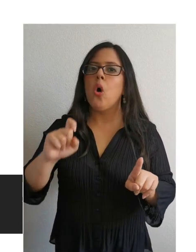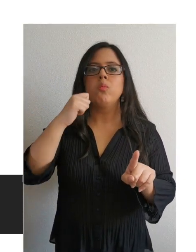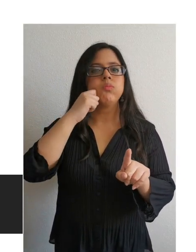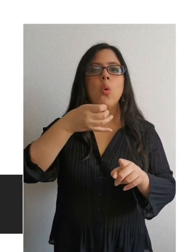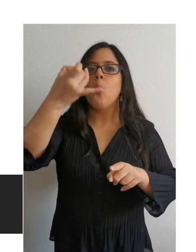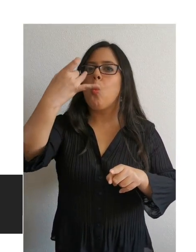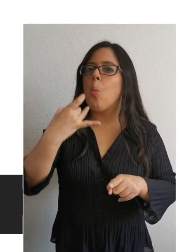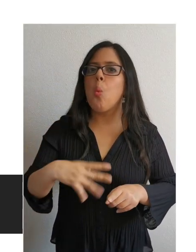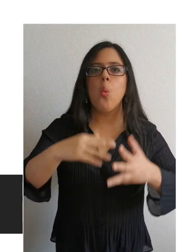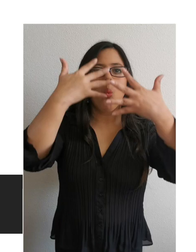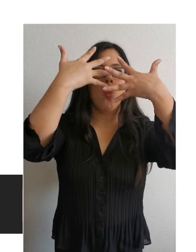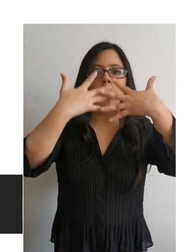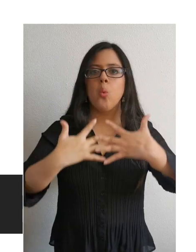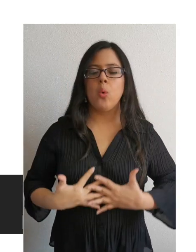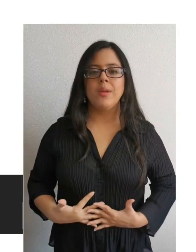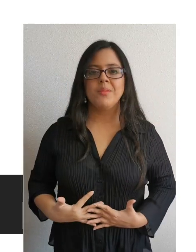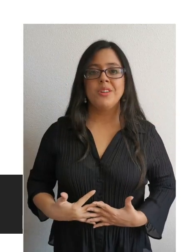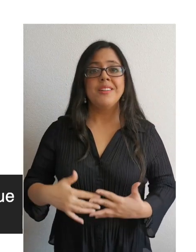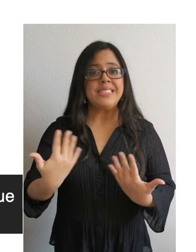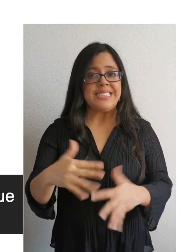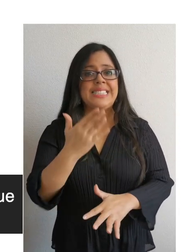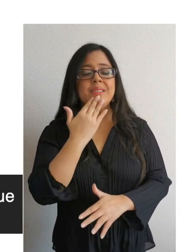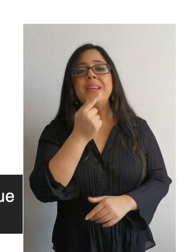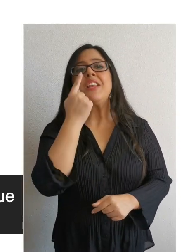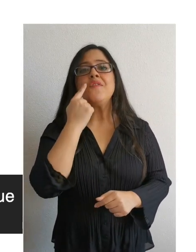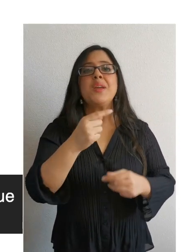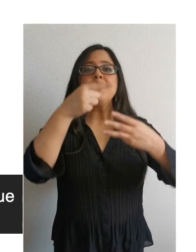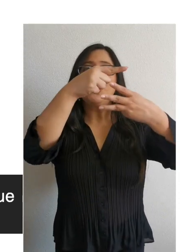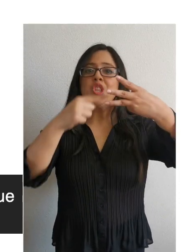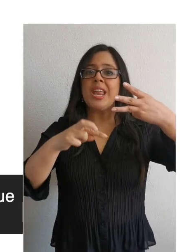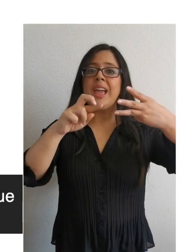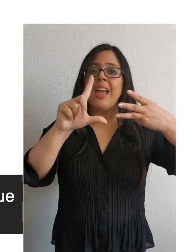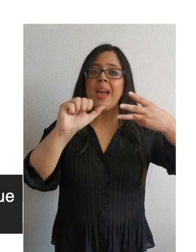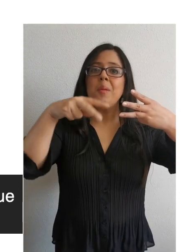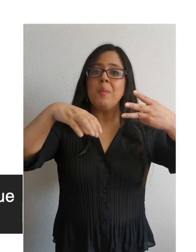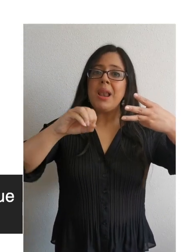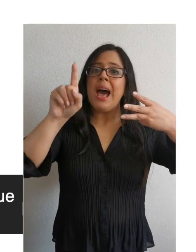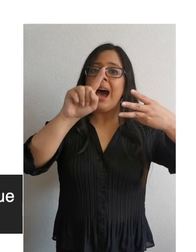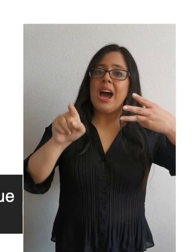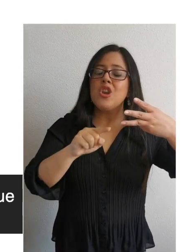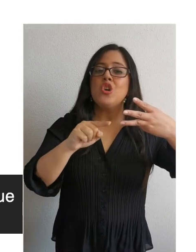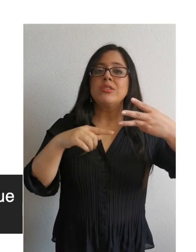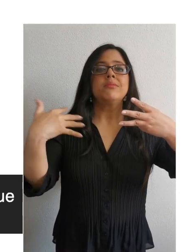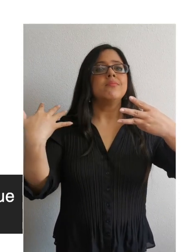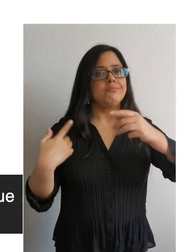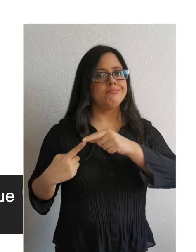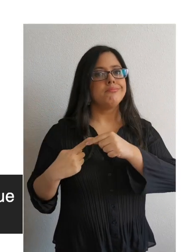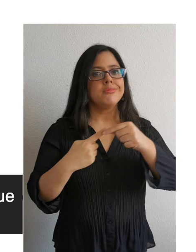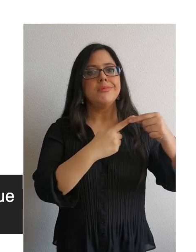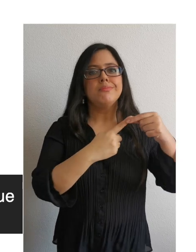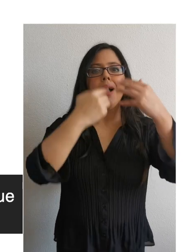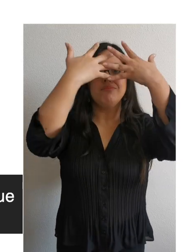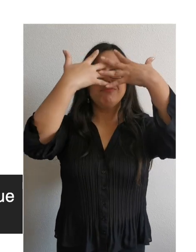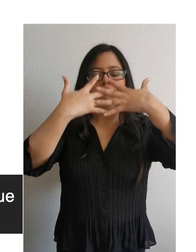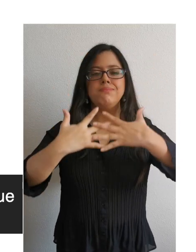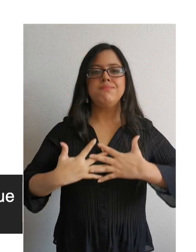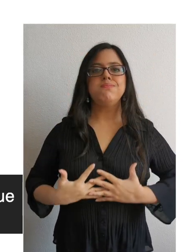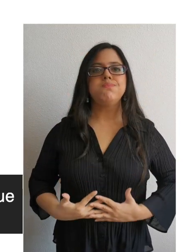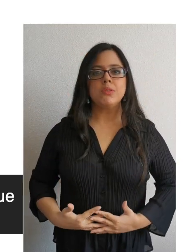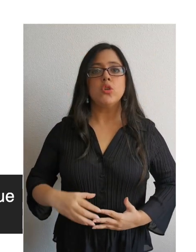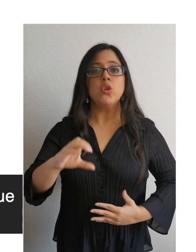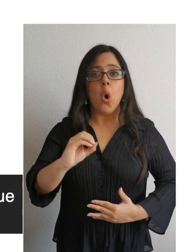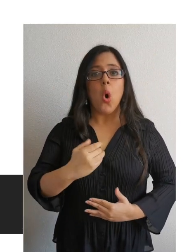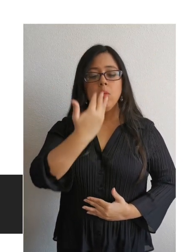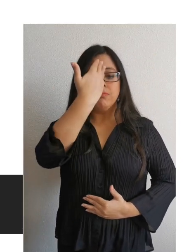se basan en una posición única. Vimos también 3 planos corporales principales que se aplican a